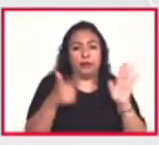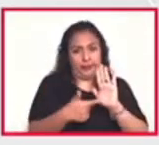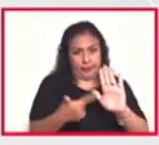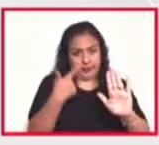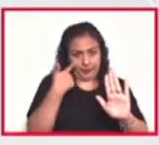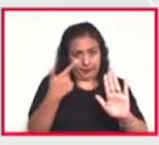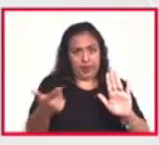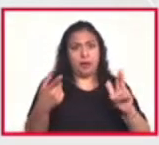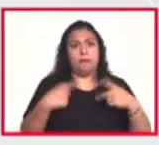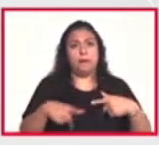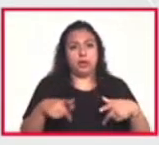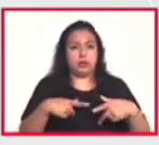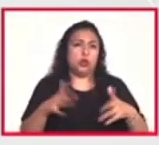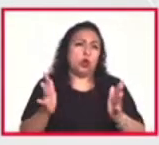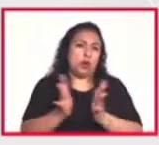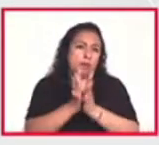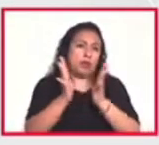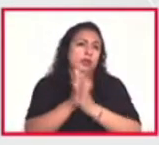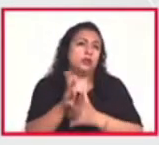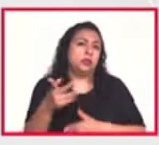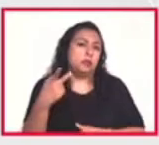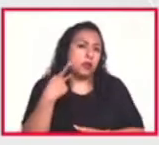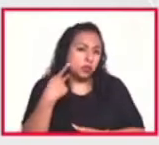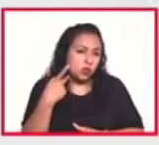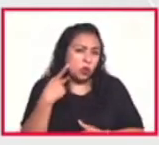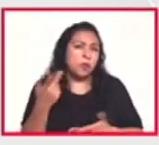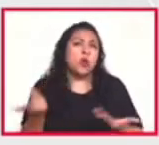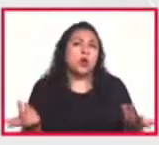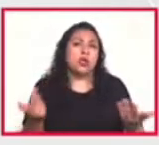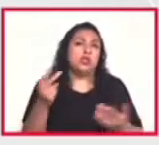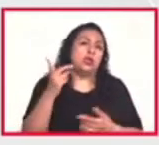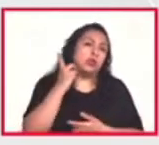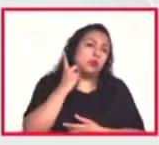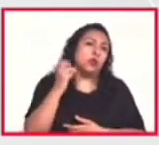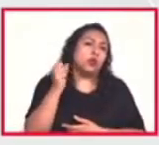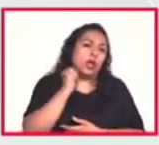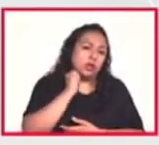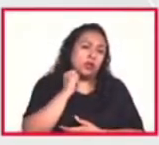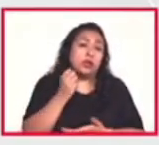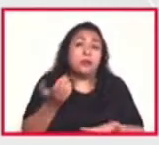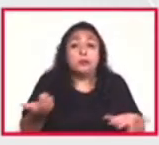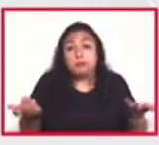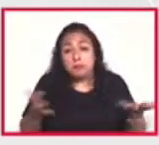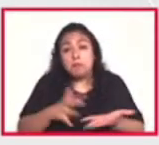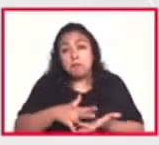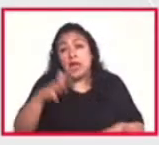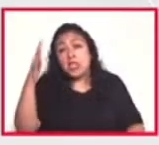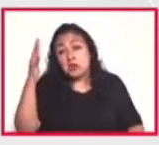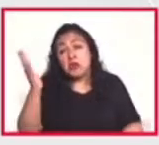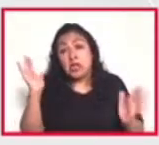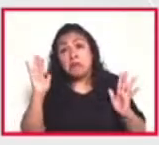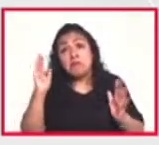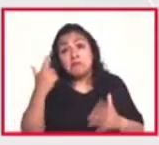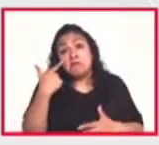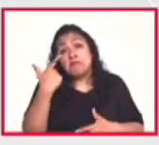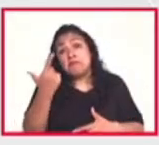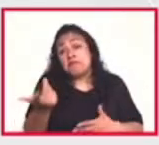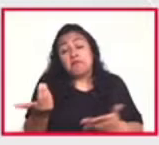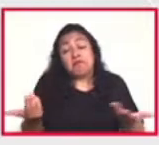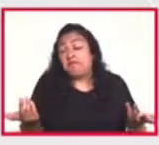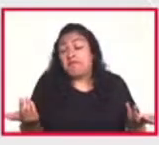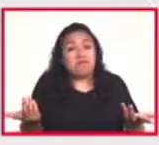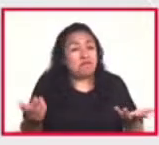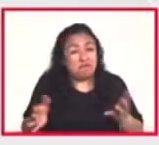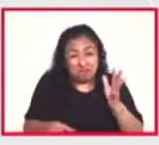de actividad pública, de servicio público, diputados, senadores, y bueno, la mayoría de las veces evidentemente que no se